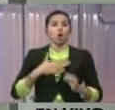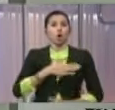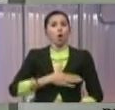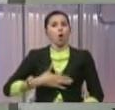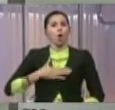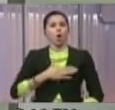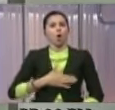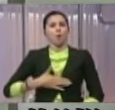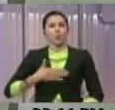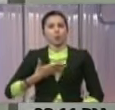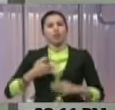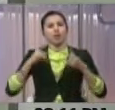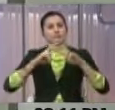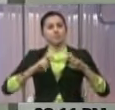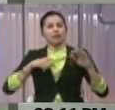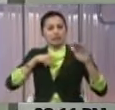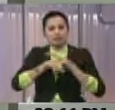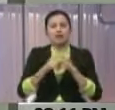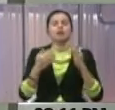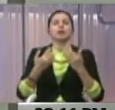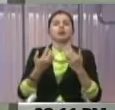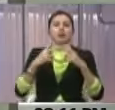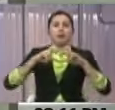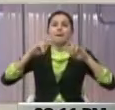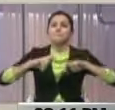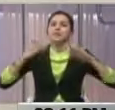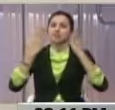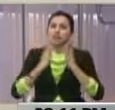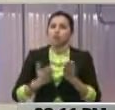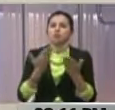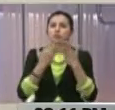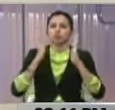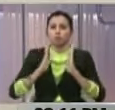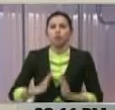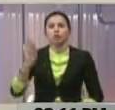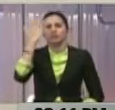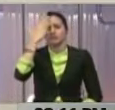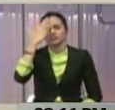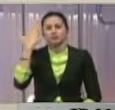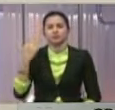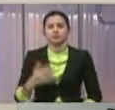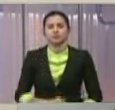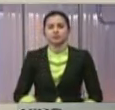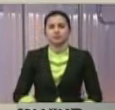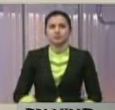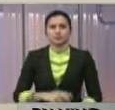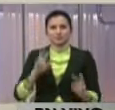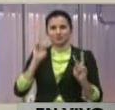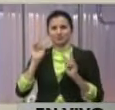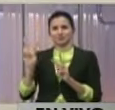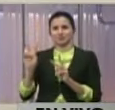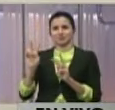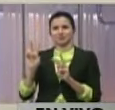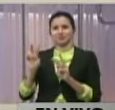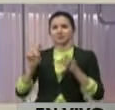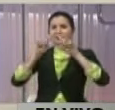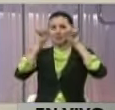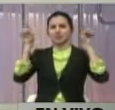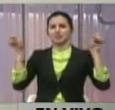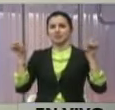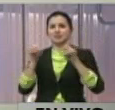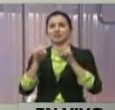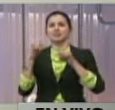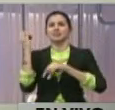cómodamente investigadores, estudiantes, sabedores. Aquí tenemos la dirección, una sala de